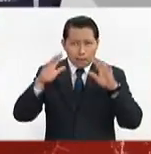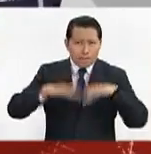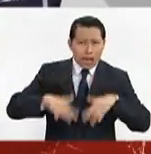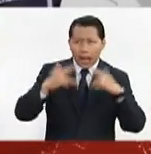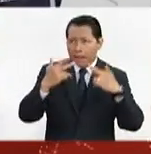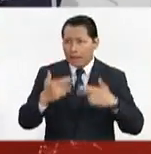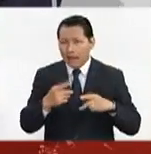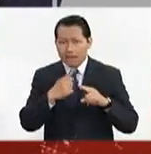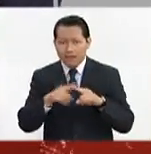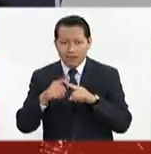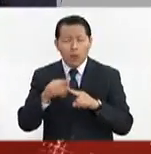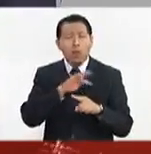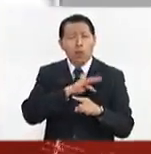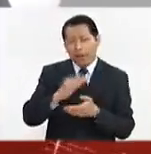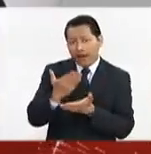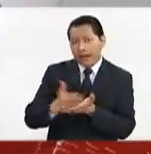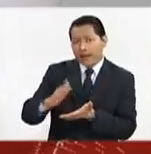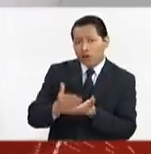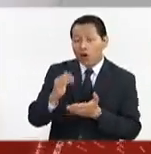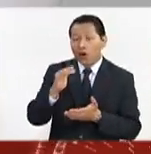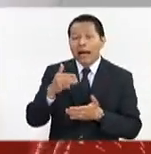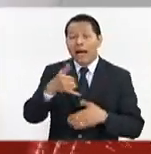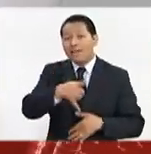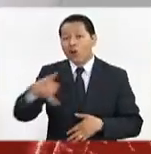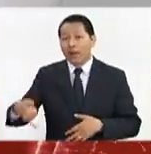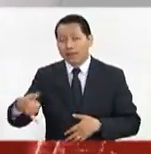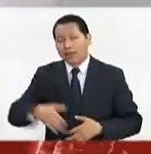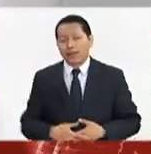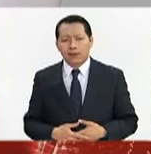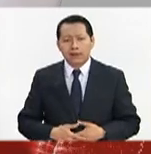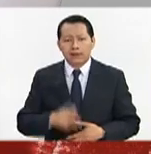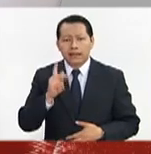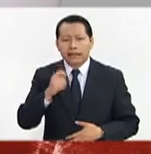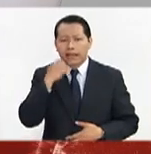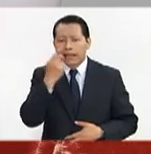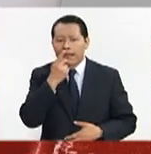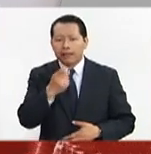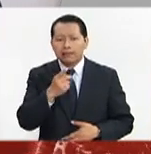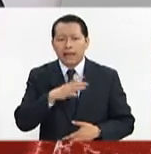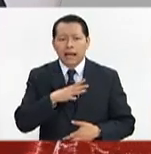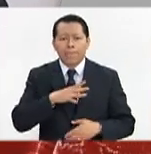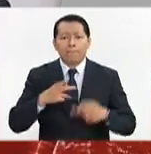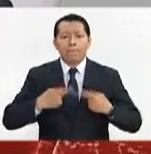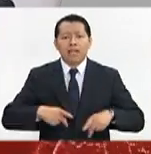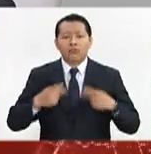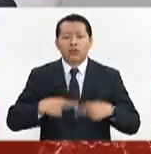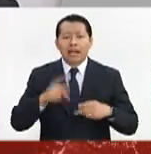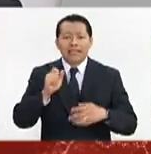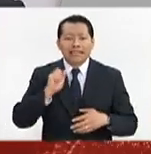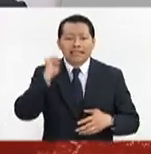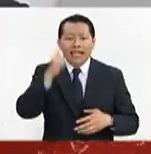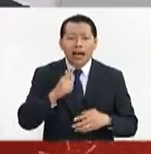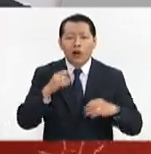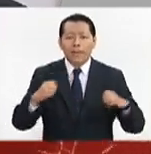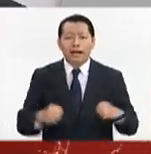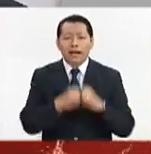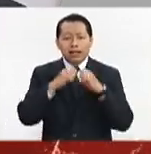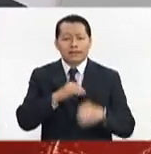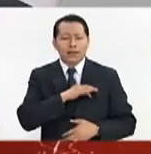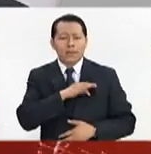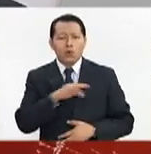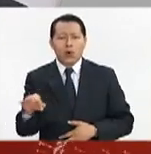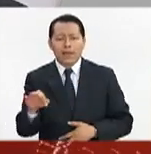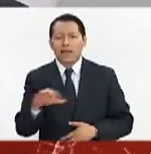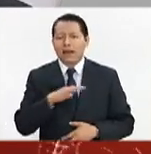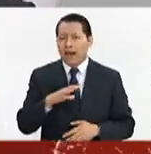de inmediato a un crédito de Infonavit. Esto quiere decir que los derechohabientes que hayan sufrido alguna contingencia puedan disponer